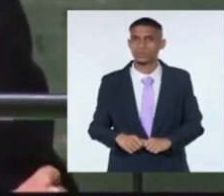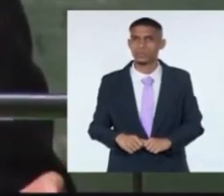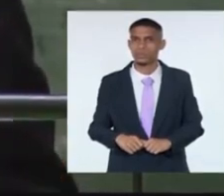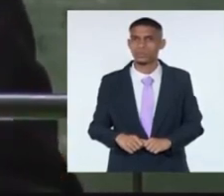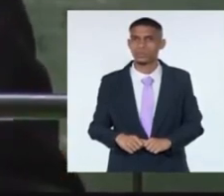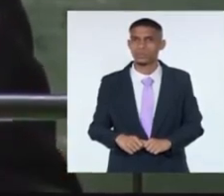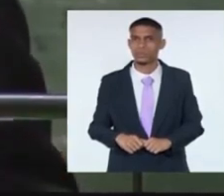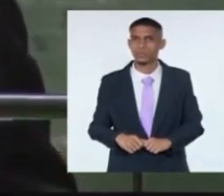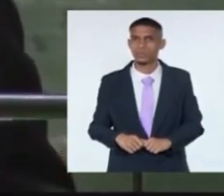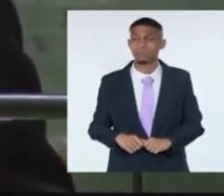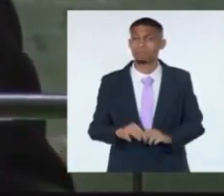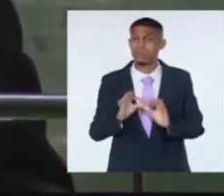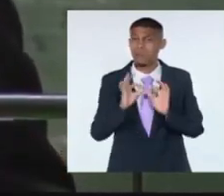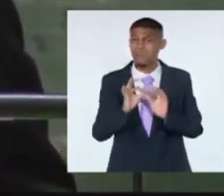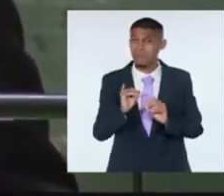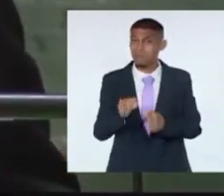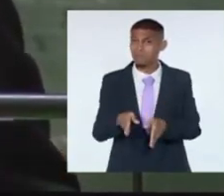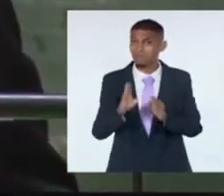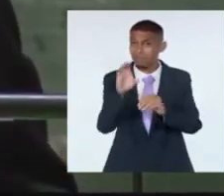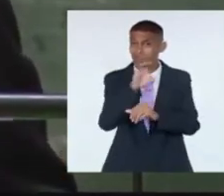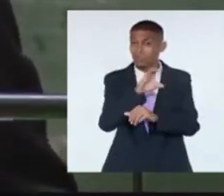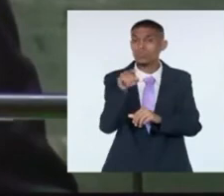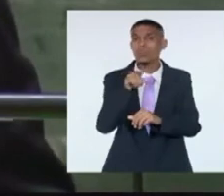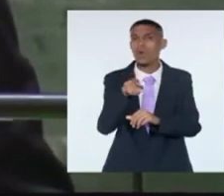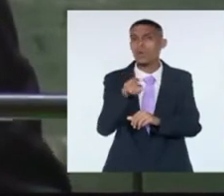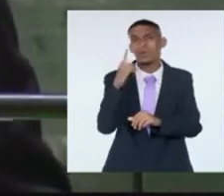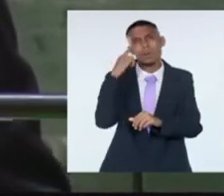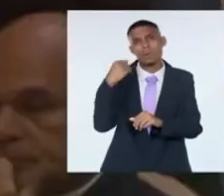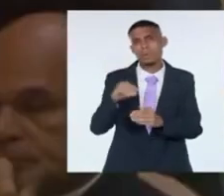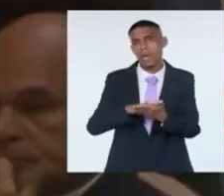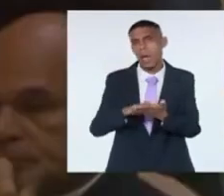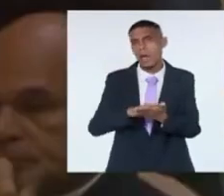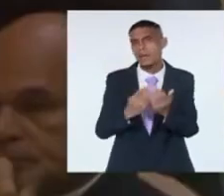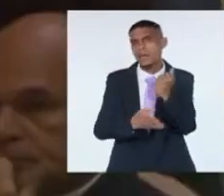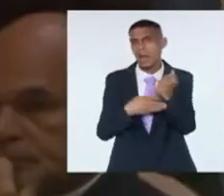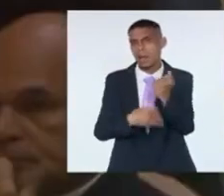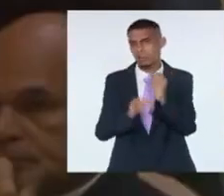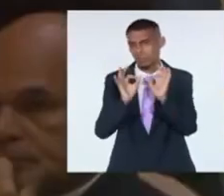que están completamente divorciadas de la realidad de hoy